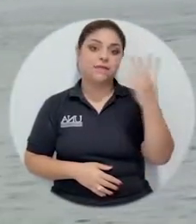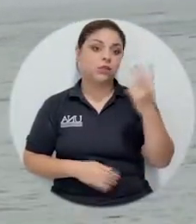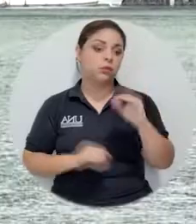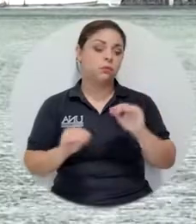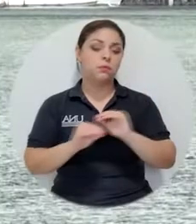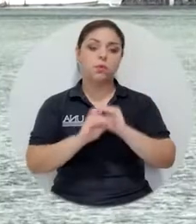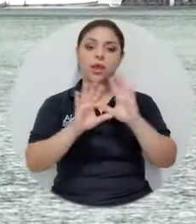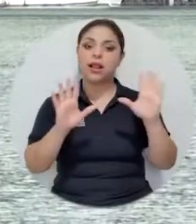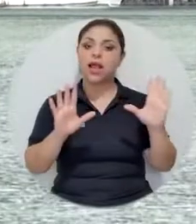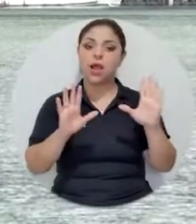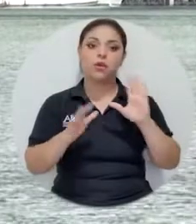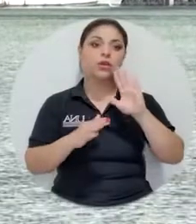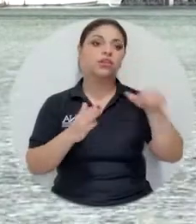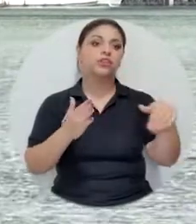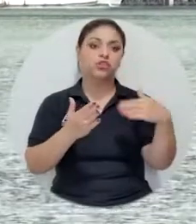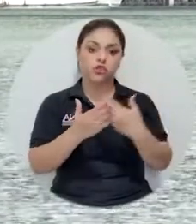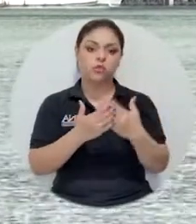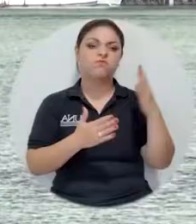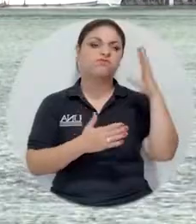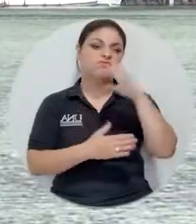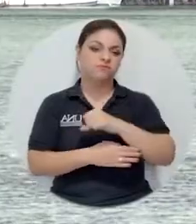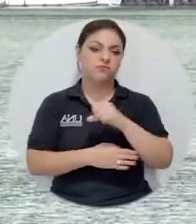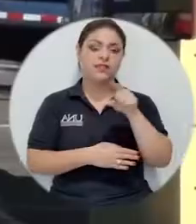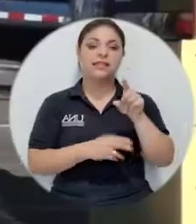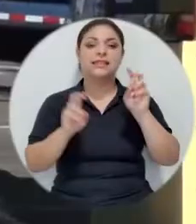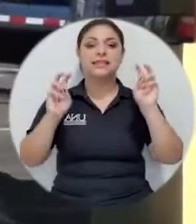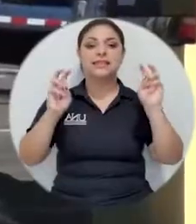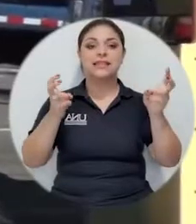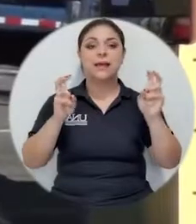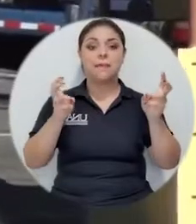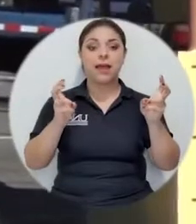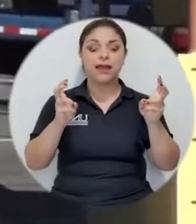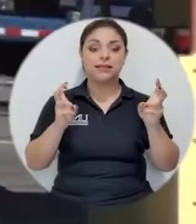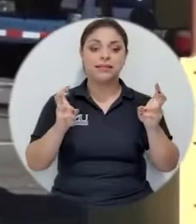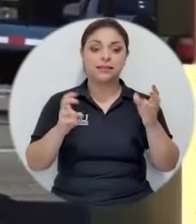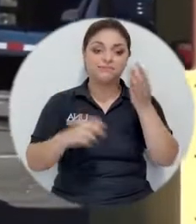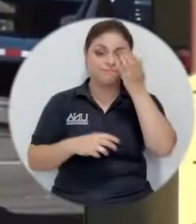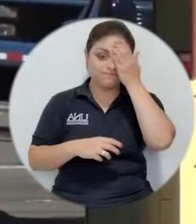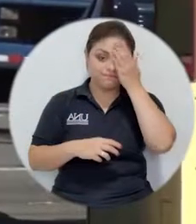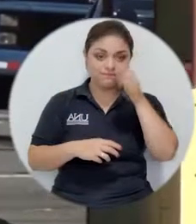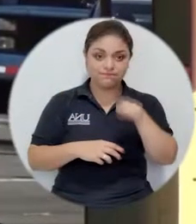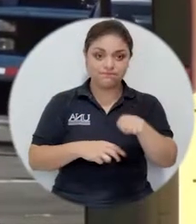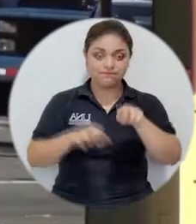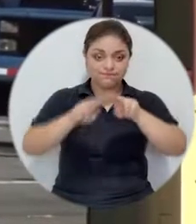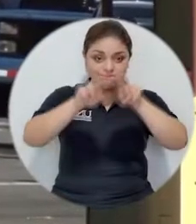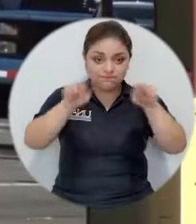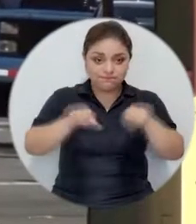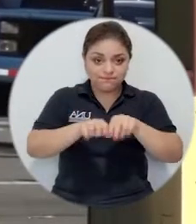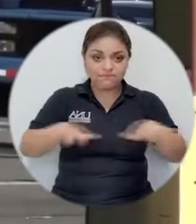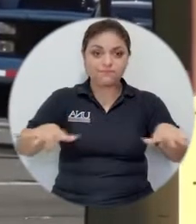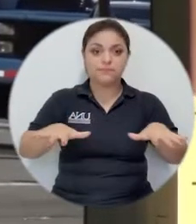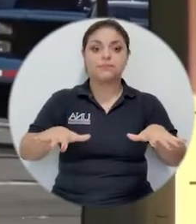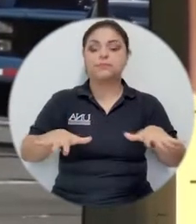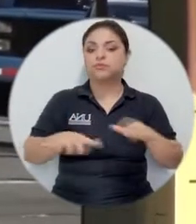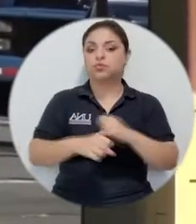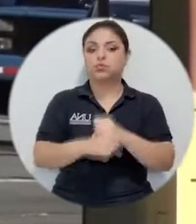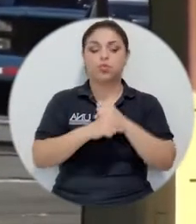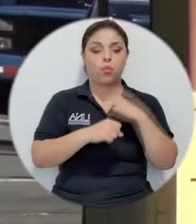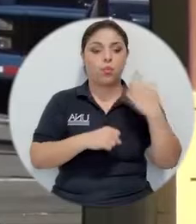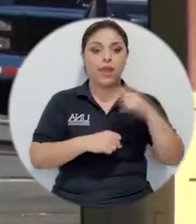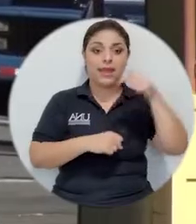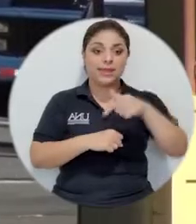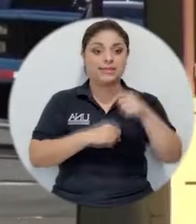y que ahí sí todos nos dimos por enterados es el tema de la ciberseguridad. En definitiva, este año